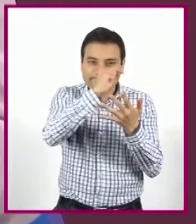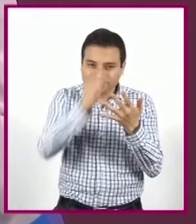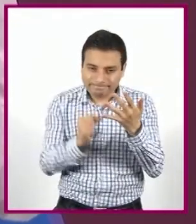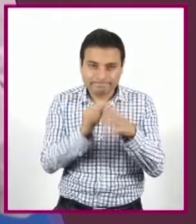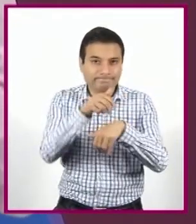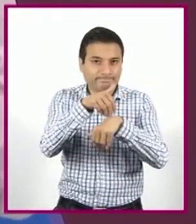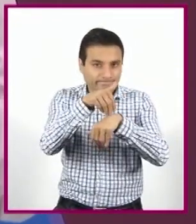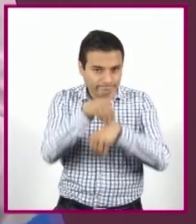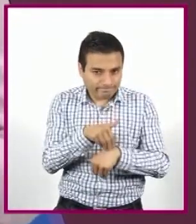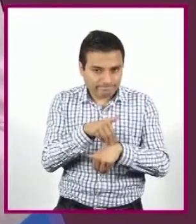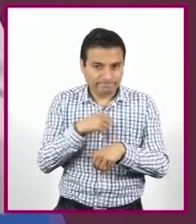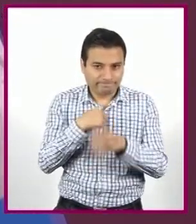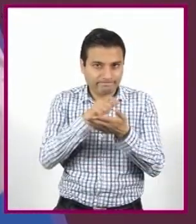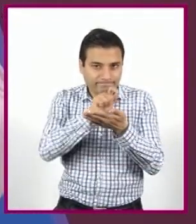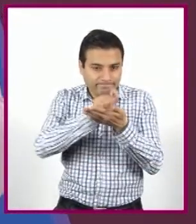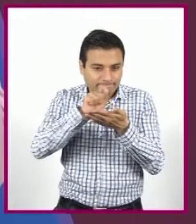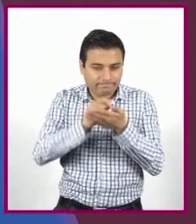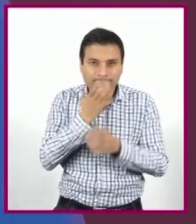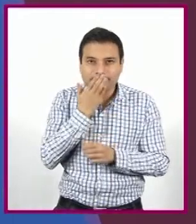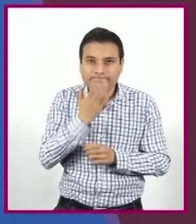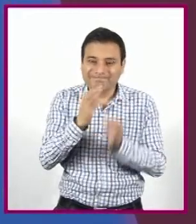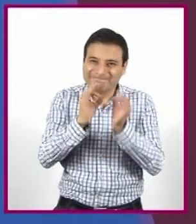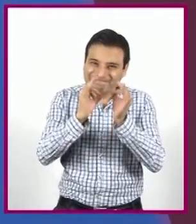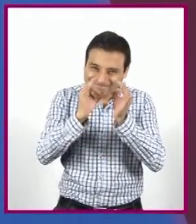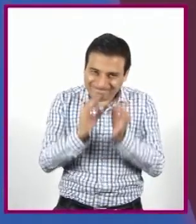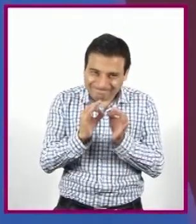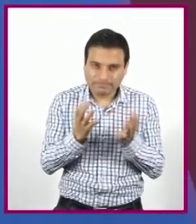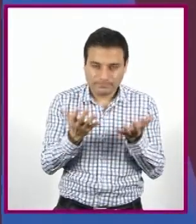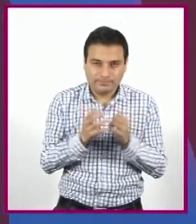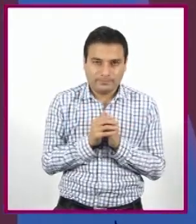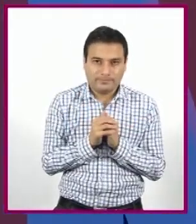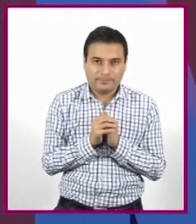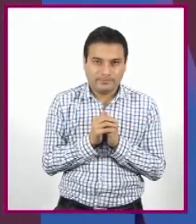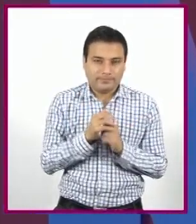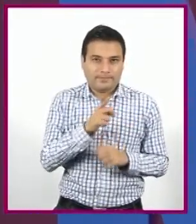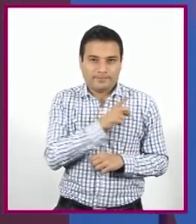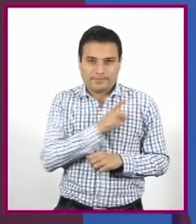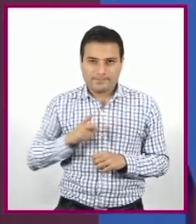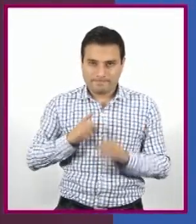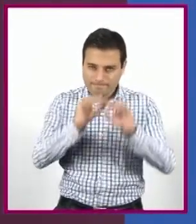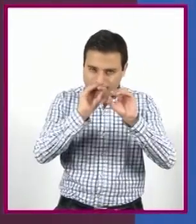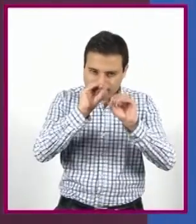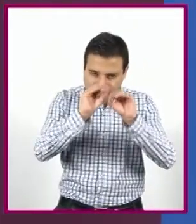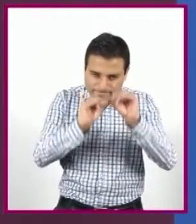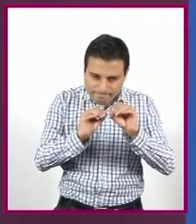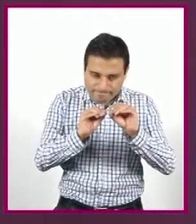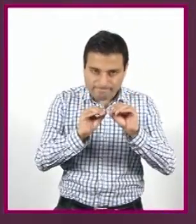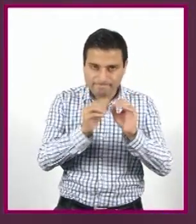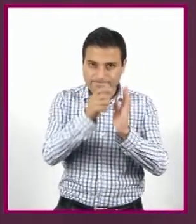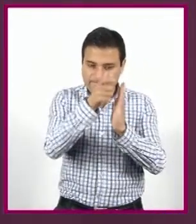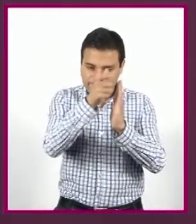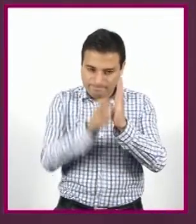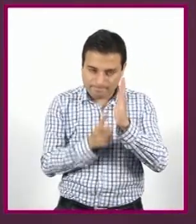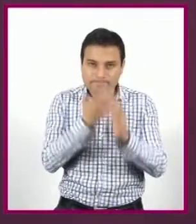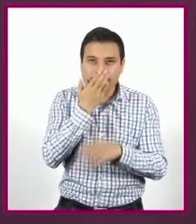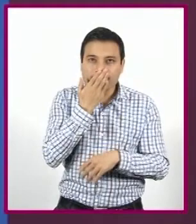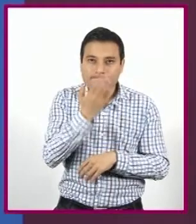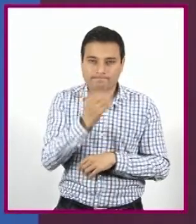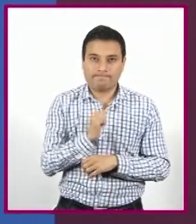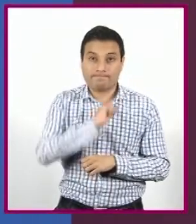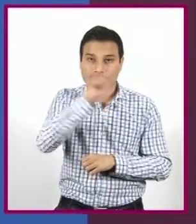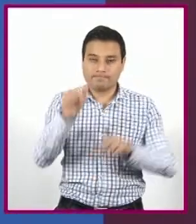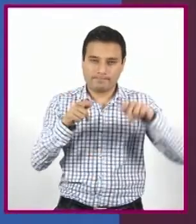que indican al escritor cómo organizarlo y disponerlo en la página, de manera que el